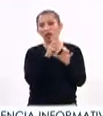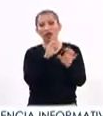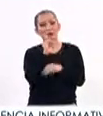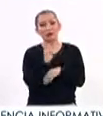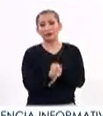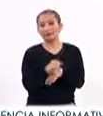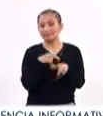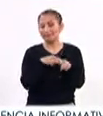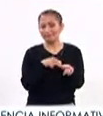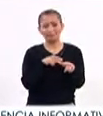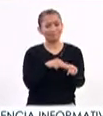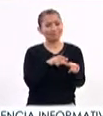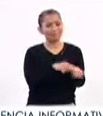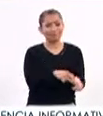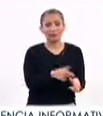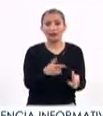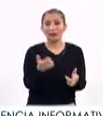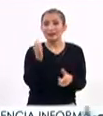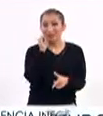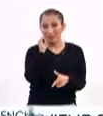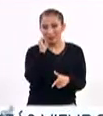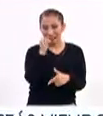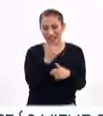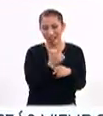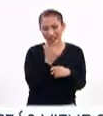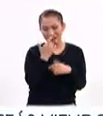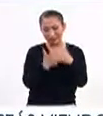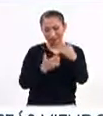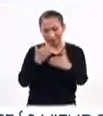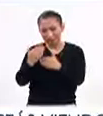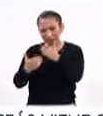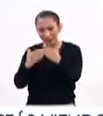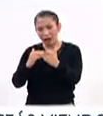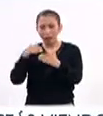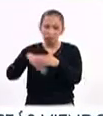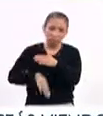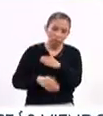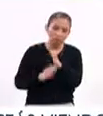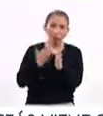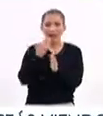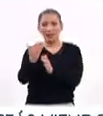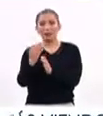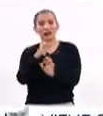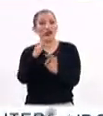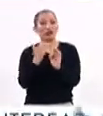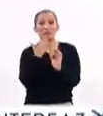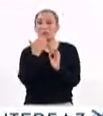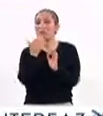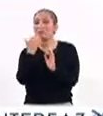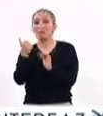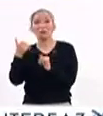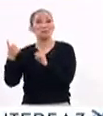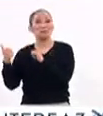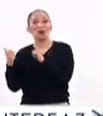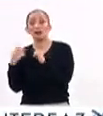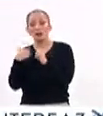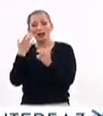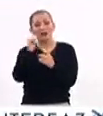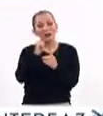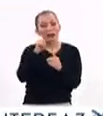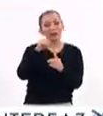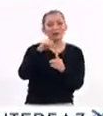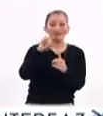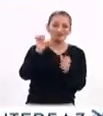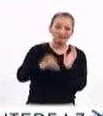nunca. Porque siempre en la carrera de un artista hay altibajos, ¿no? O sea, no es siempre hacia arriba, sino que siempre